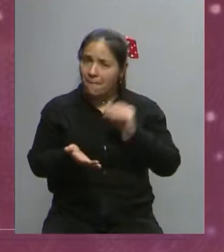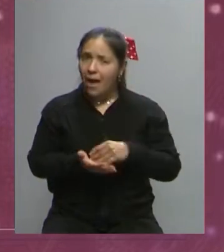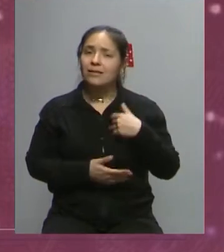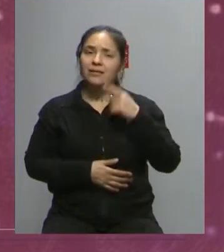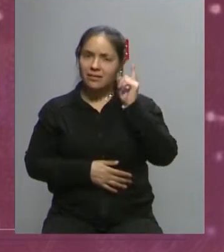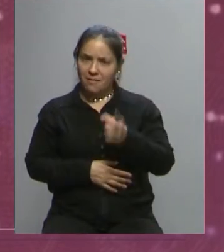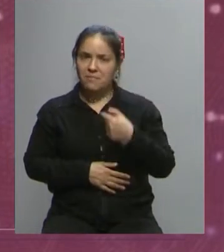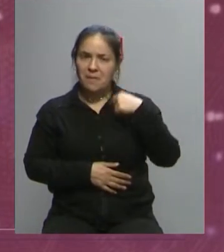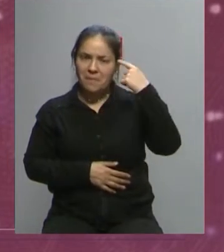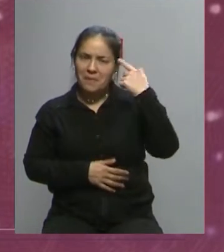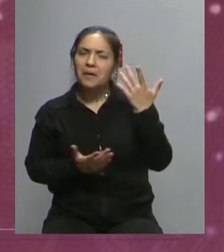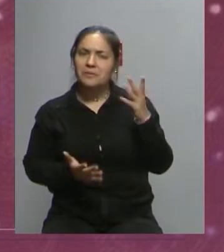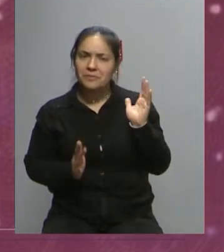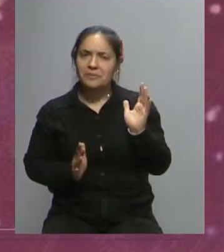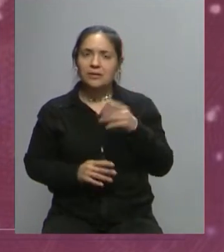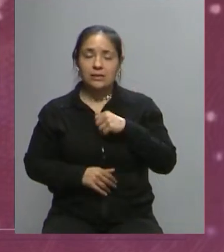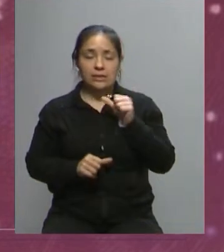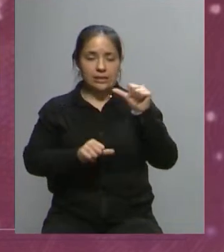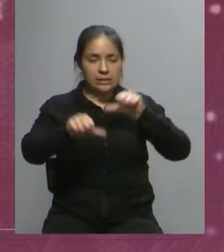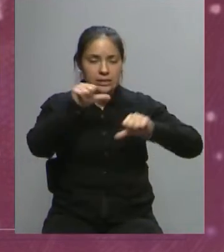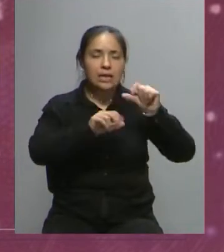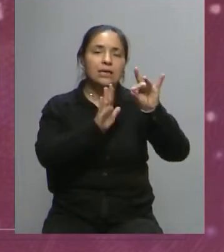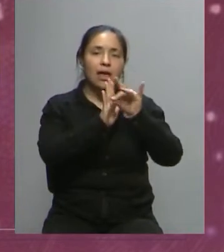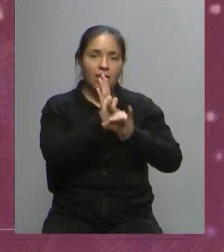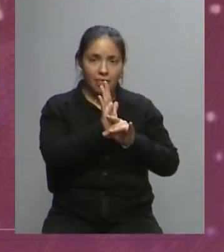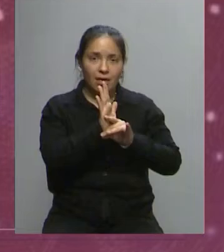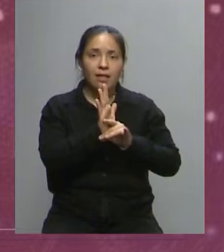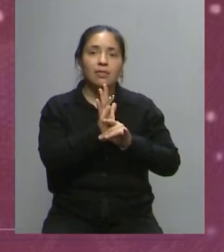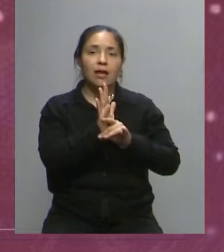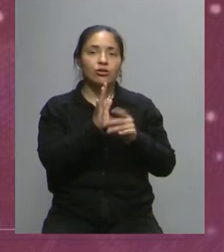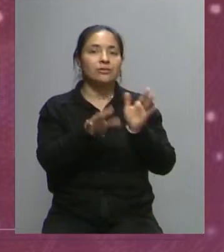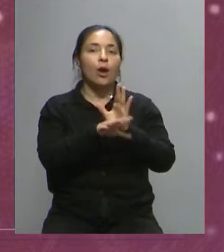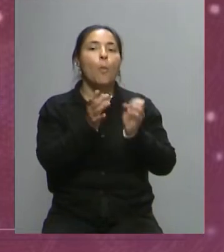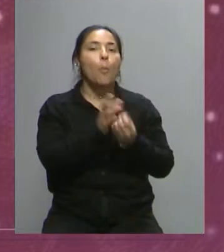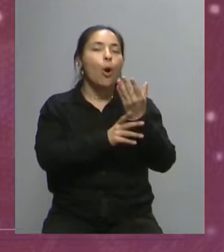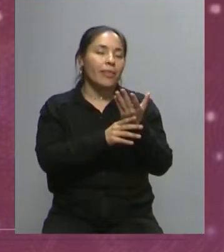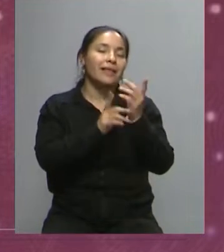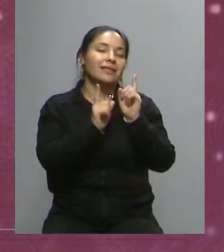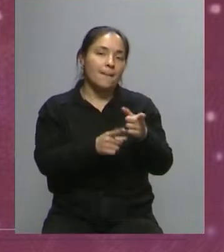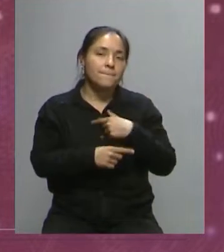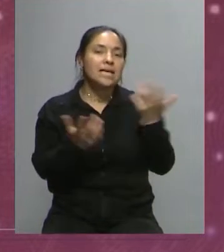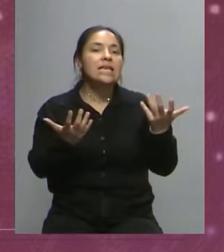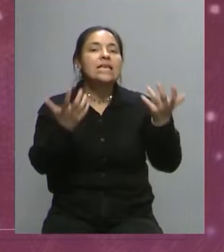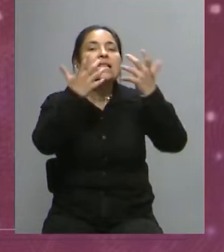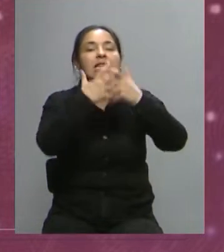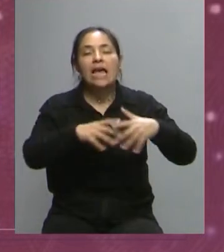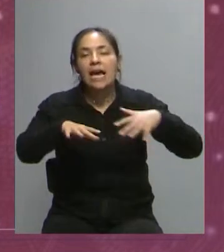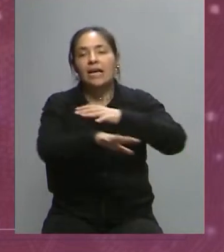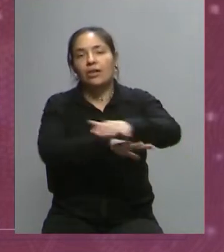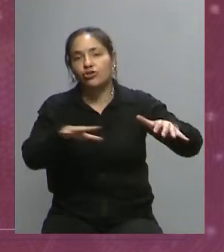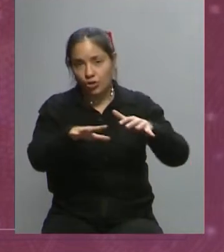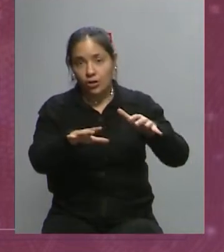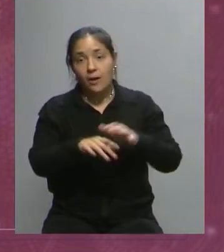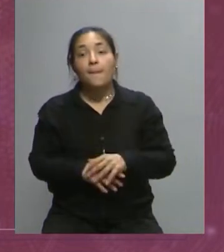que cuando la ciencia de datos existe más allá de una moda pasajera, tiene que ver con ese proceso de integración, en donde, insisto, si